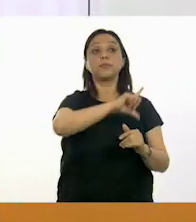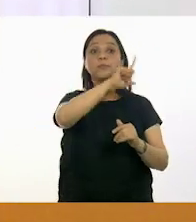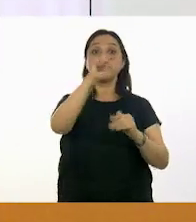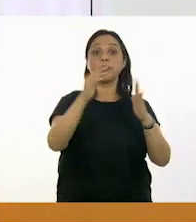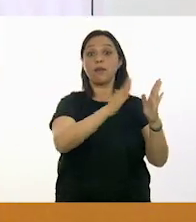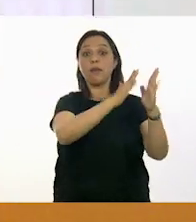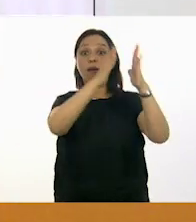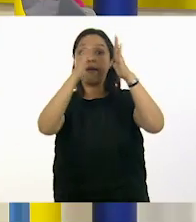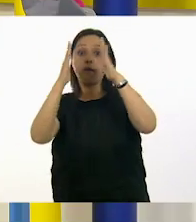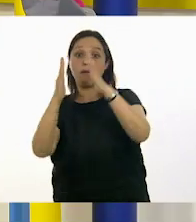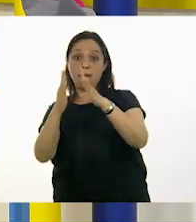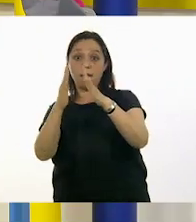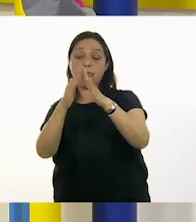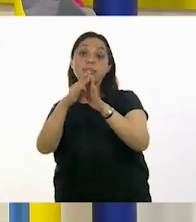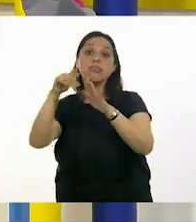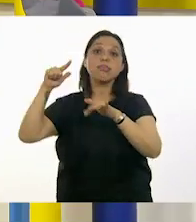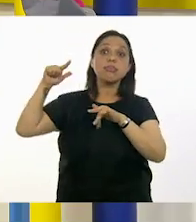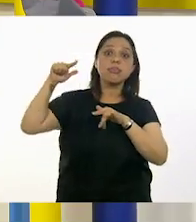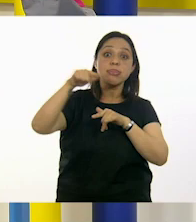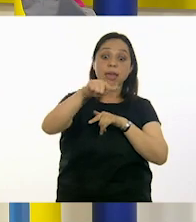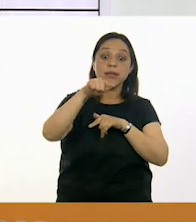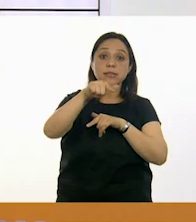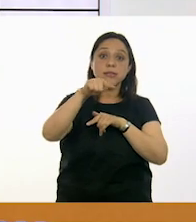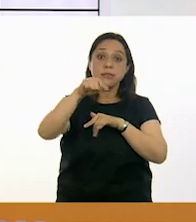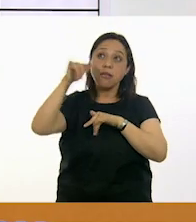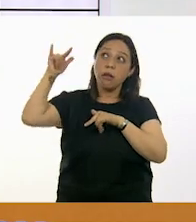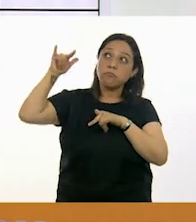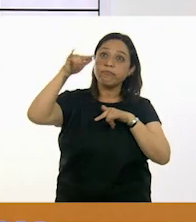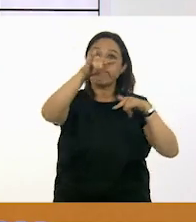2, 17. 17.